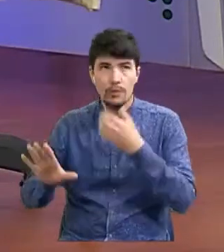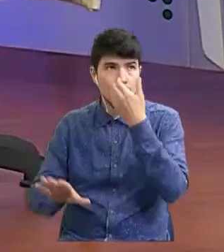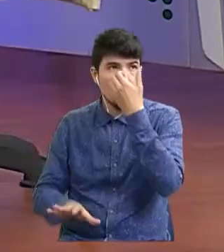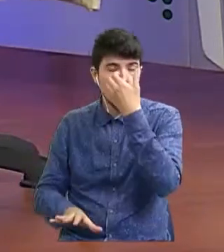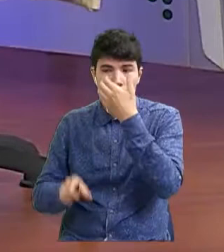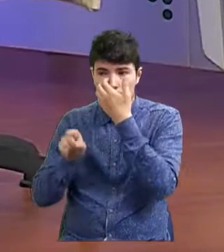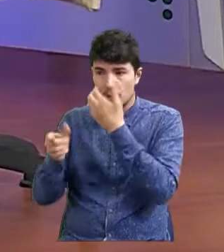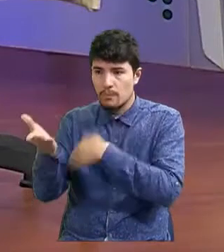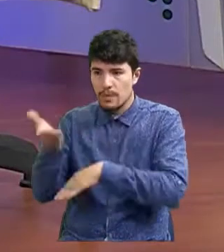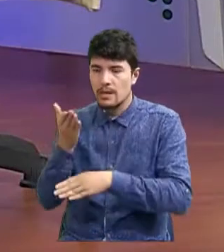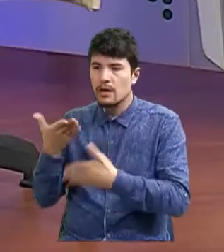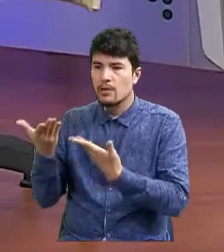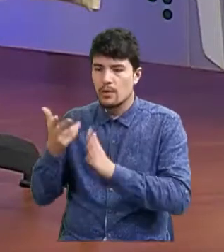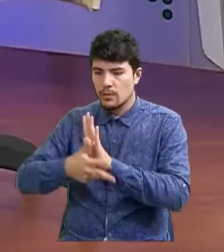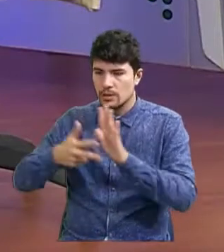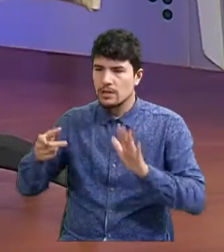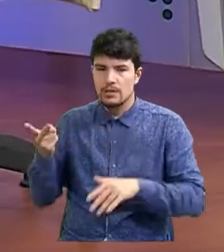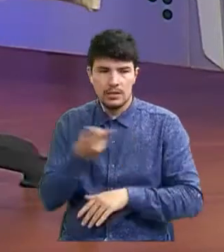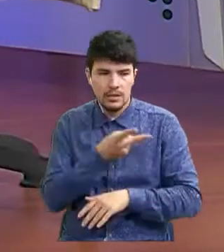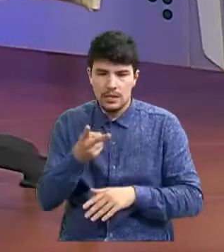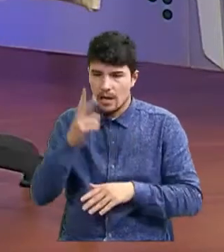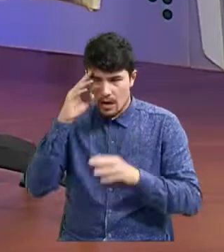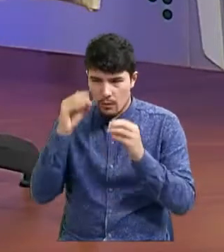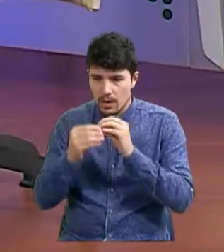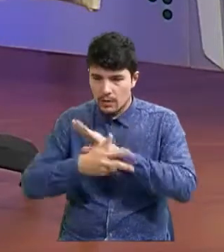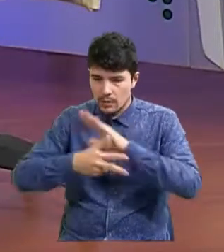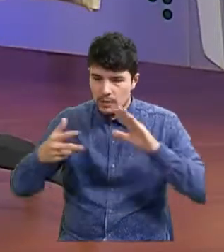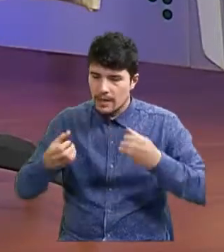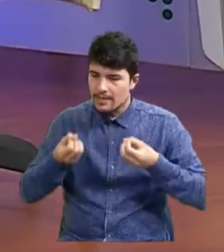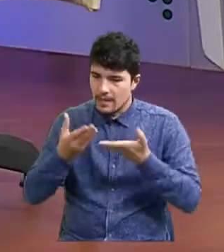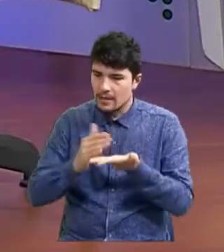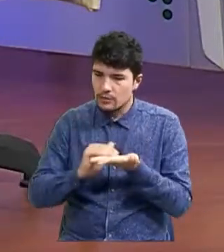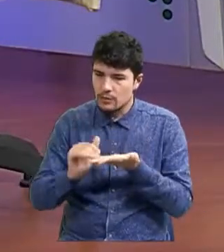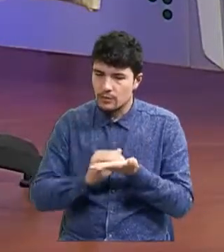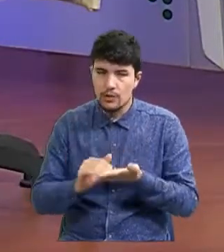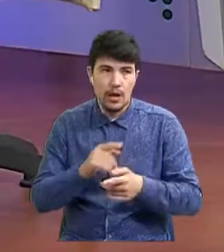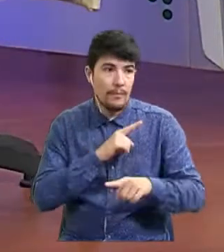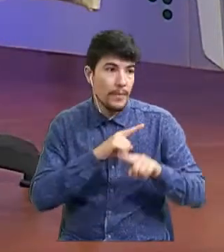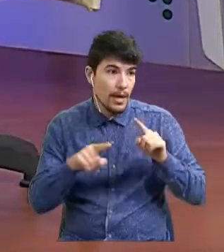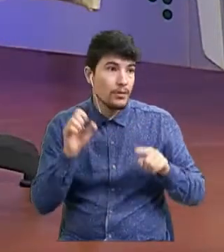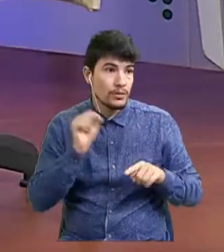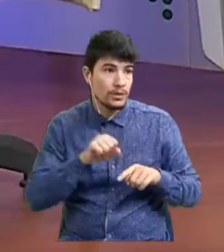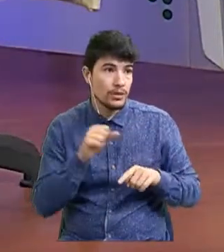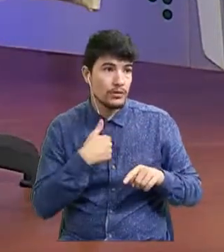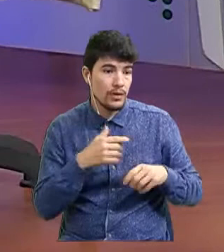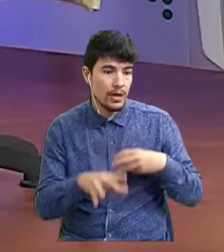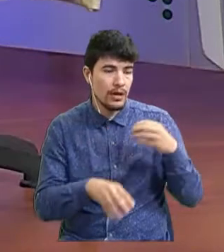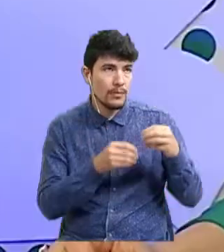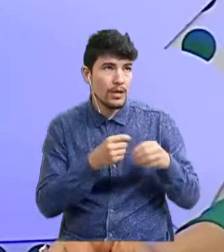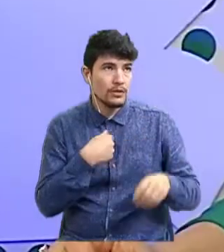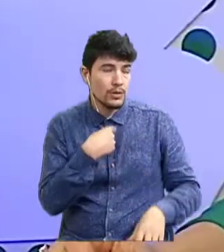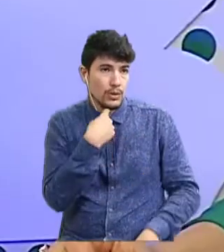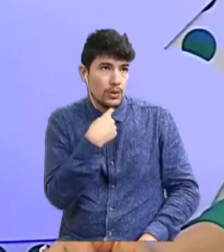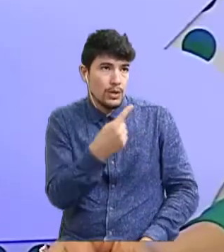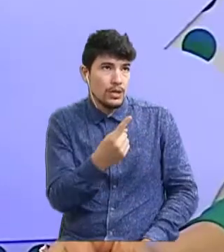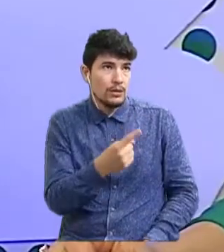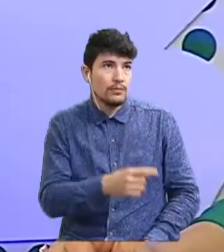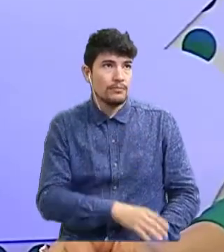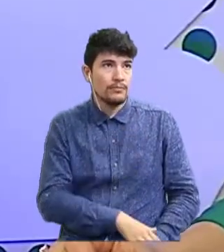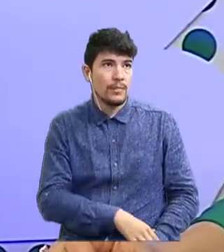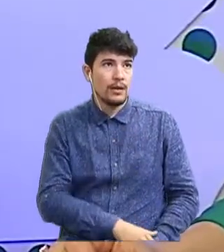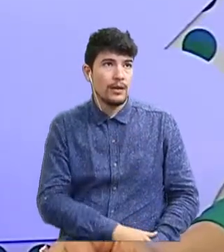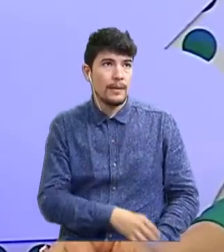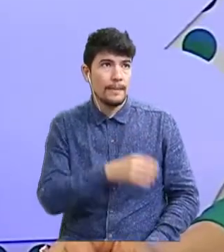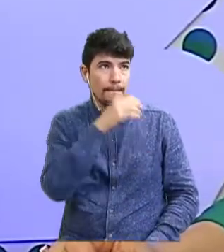sea a través de una constituyente y usted también concejal. Esa es la salida. Sí, pero yo diría, yo no diría que ahí se